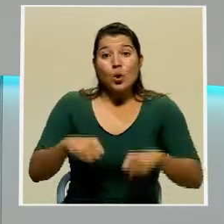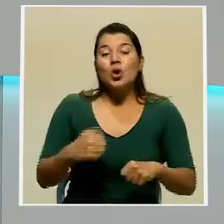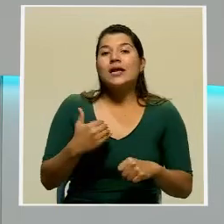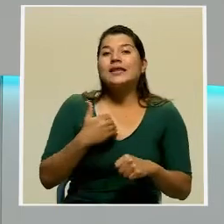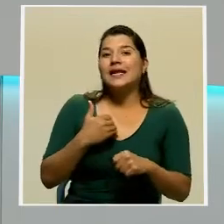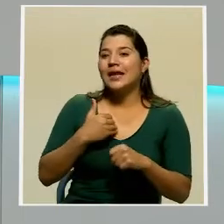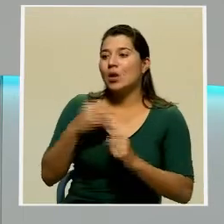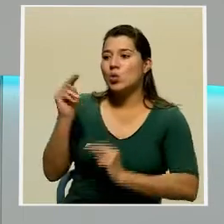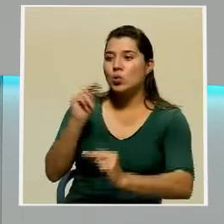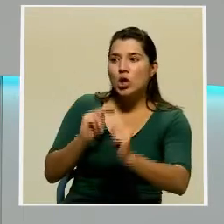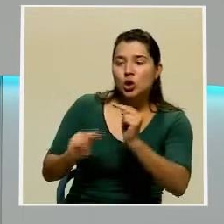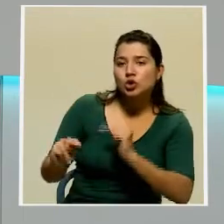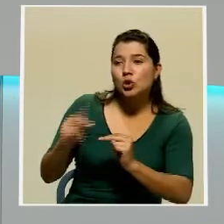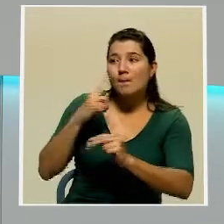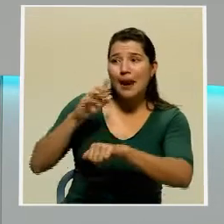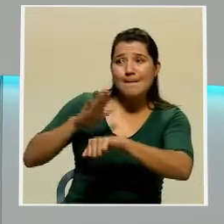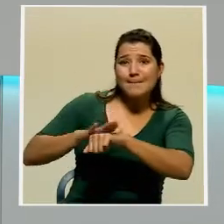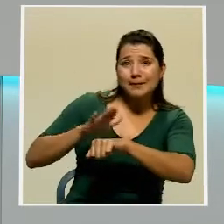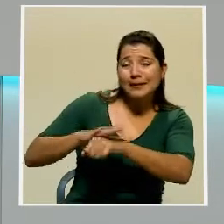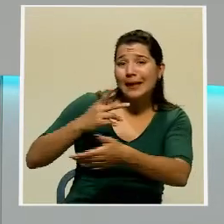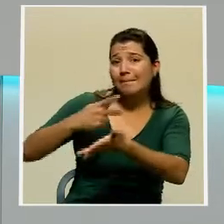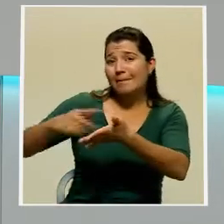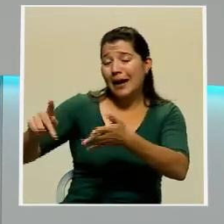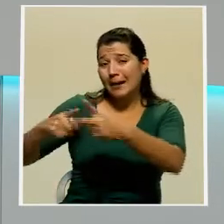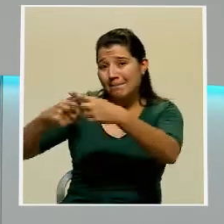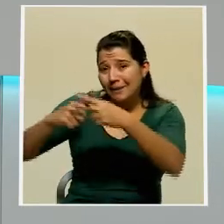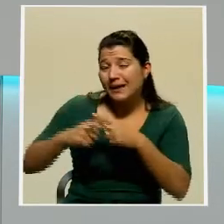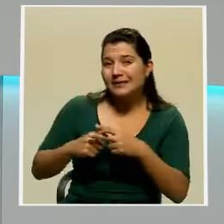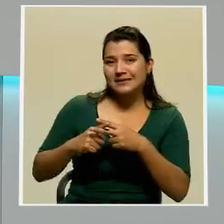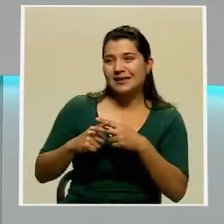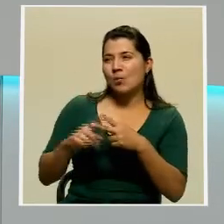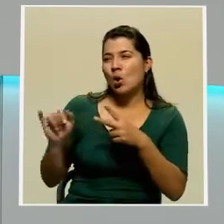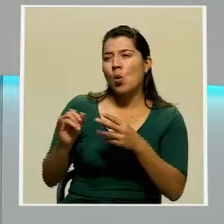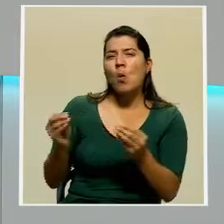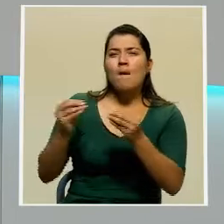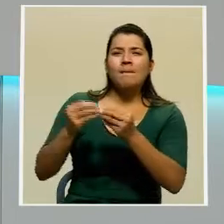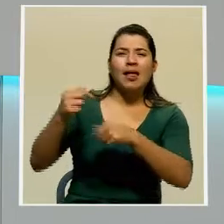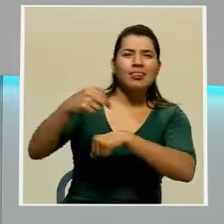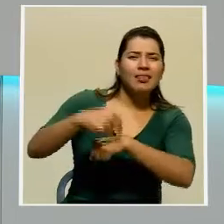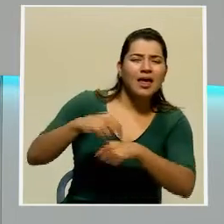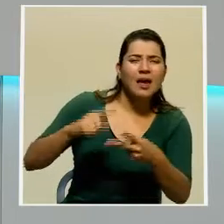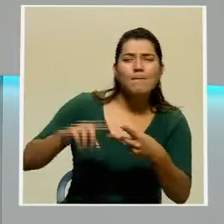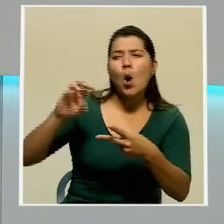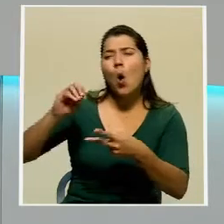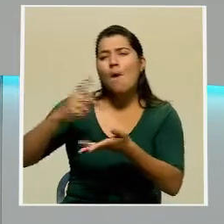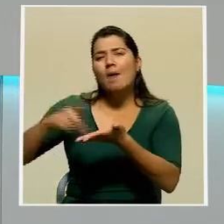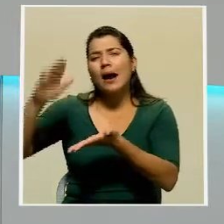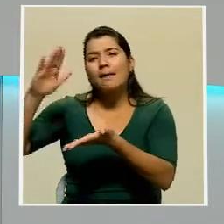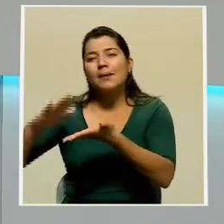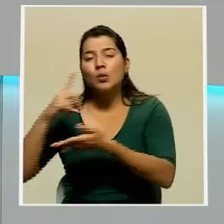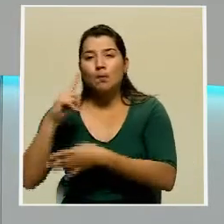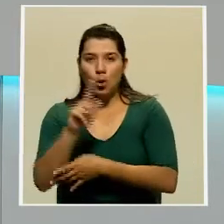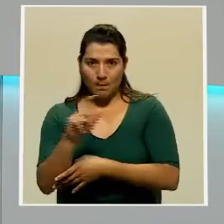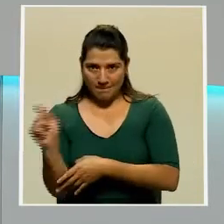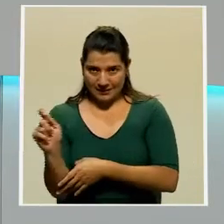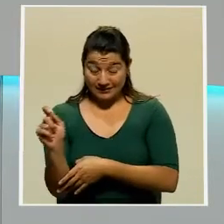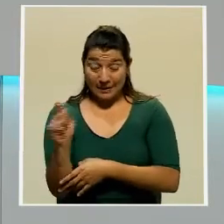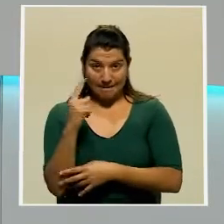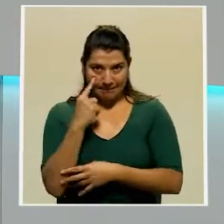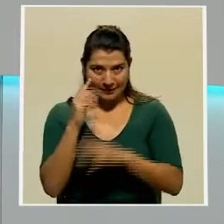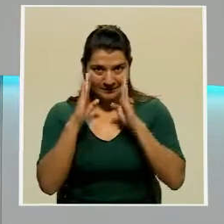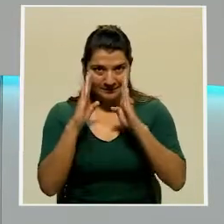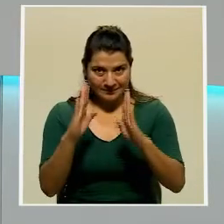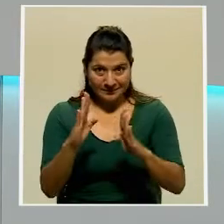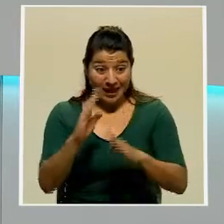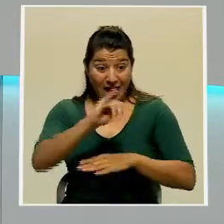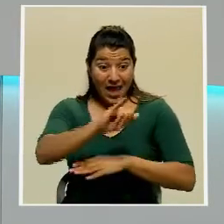de pago o de readecuar la manera en que están estructuradas sus deudas. Ojo a este dato, solo